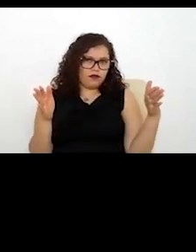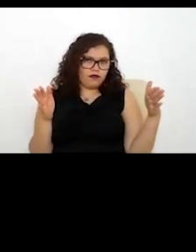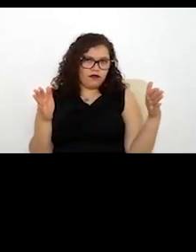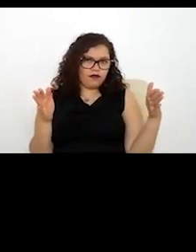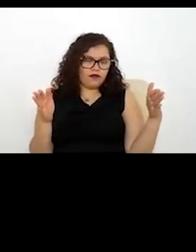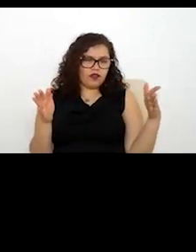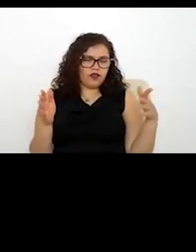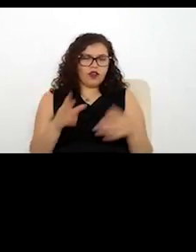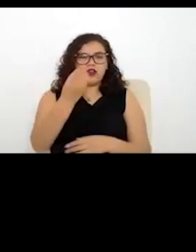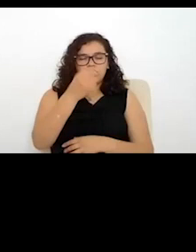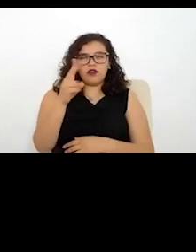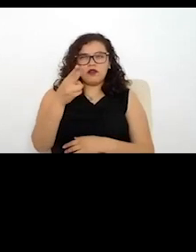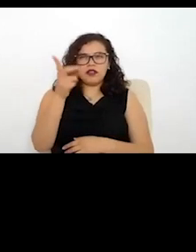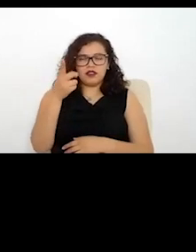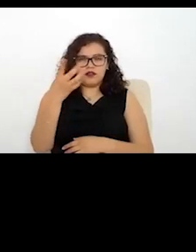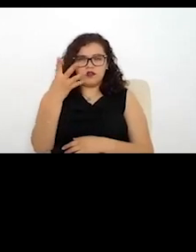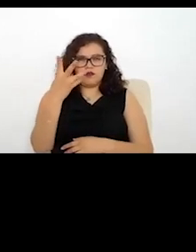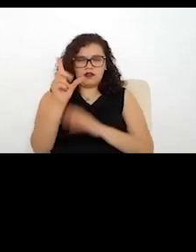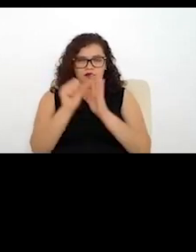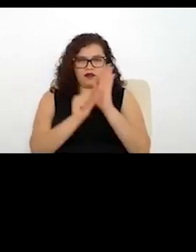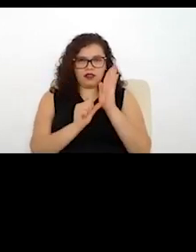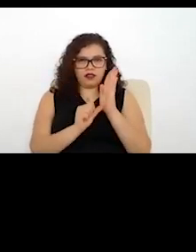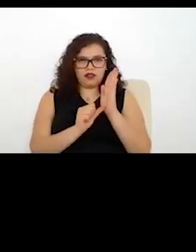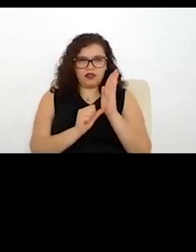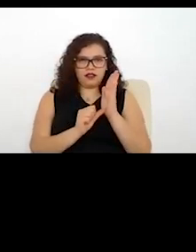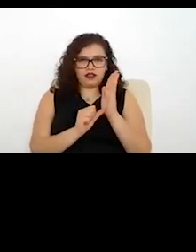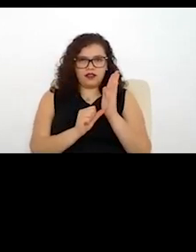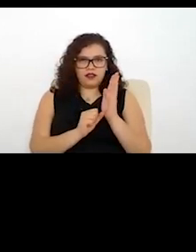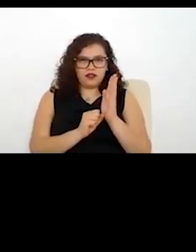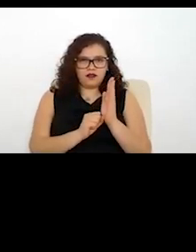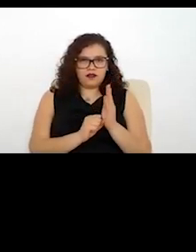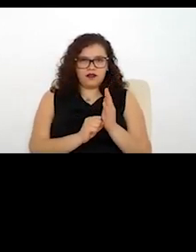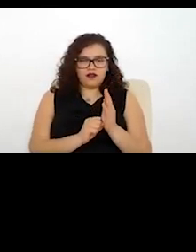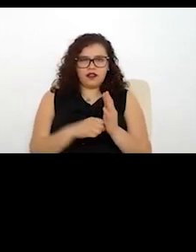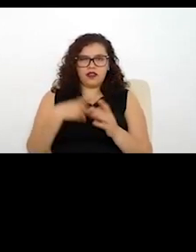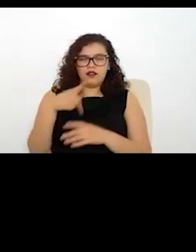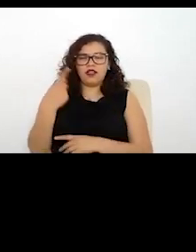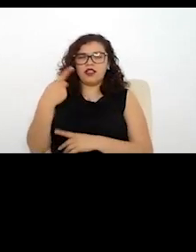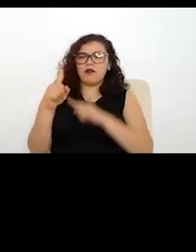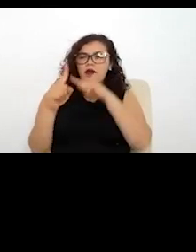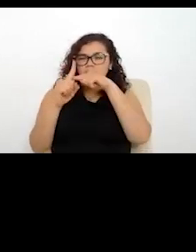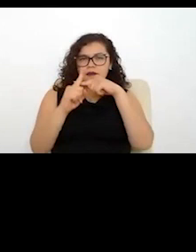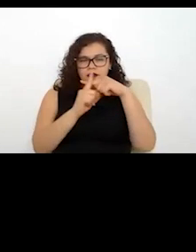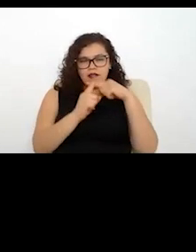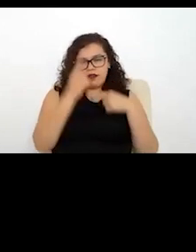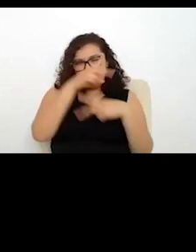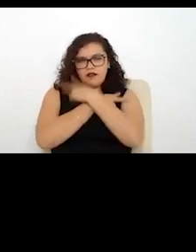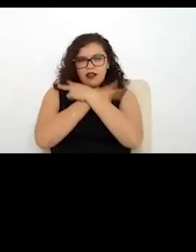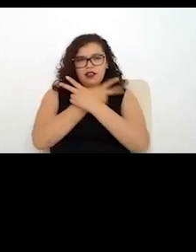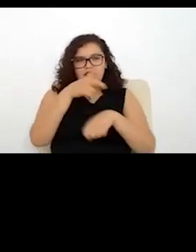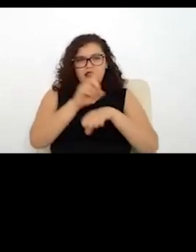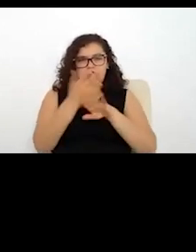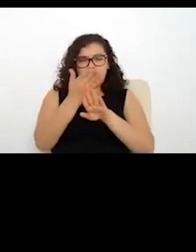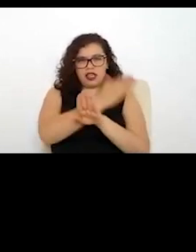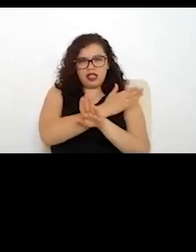octubre, noviembre, diciembre, esos 4 meses estaría sumándole a su cochinito los factores correspondientes a la ley anterior